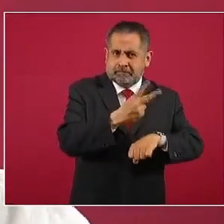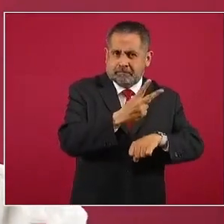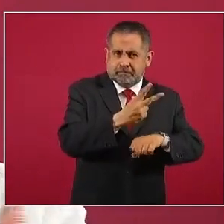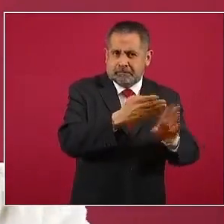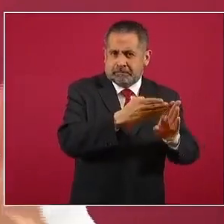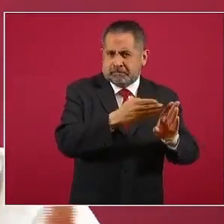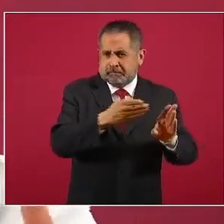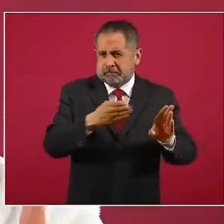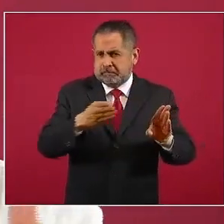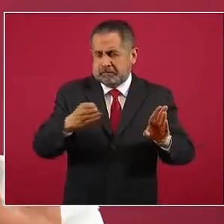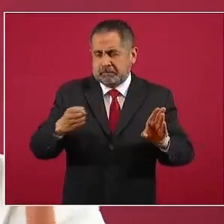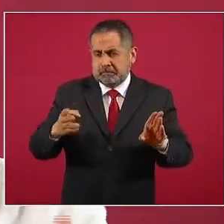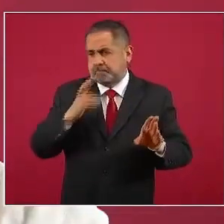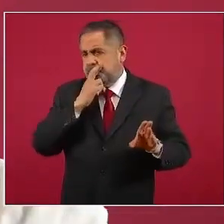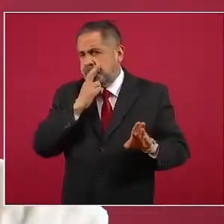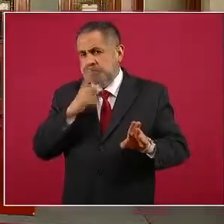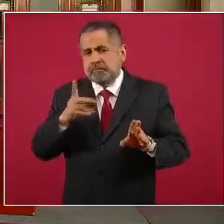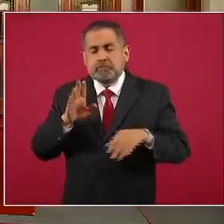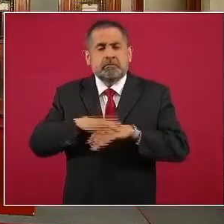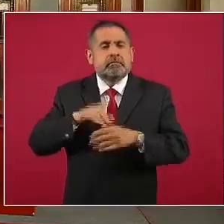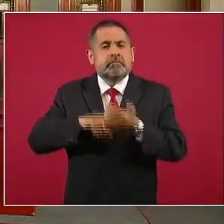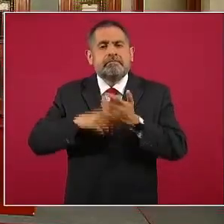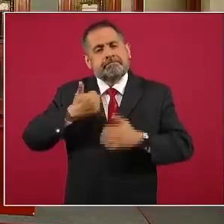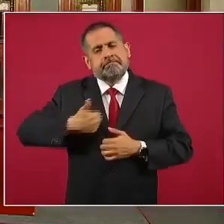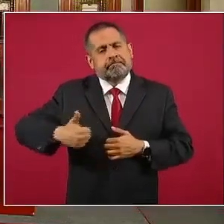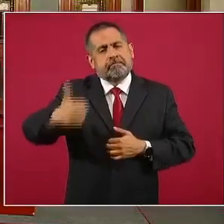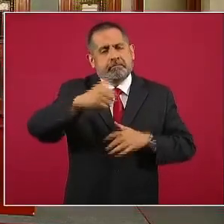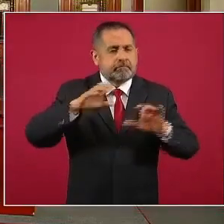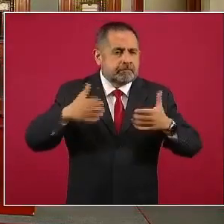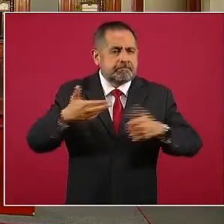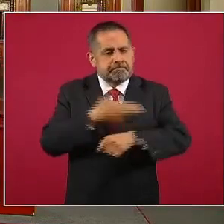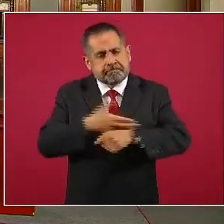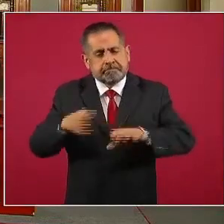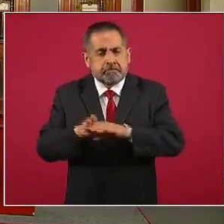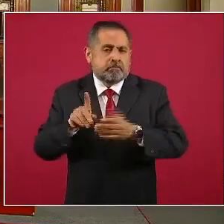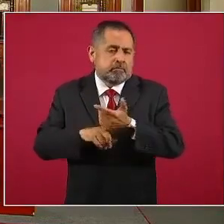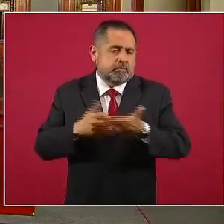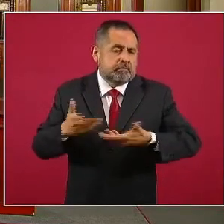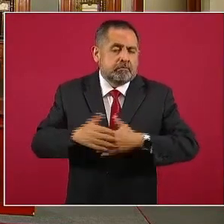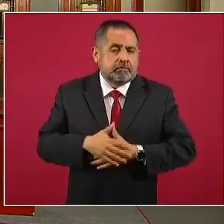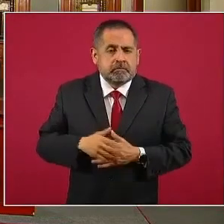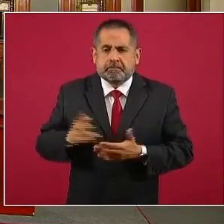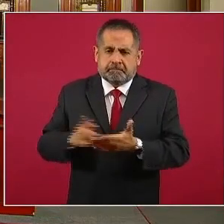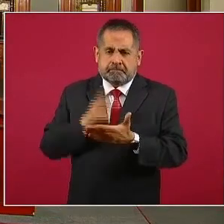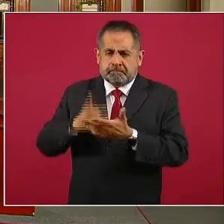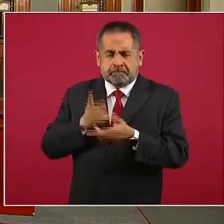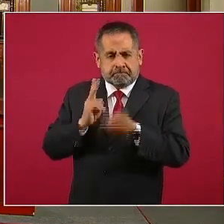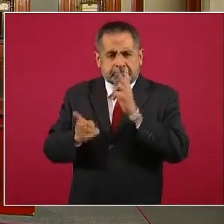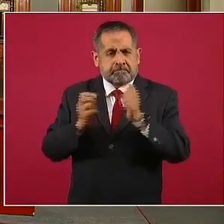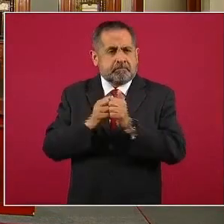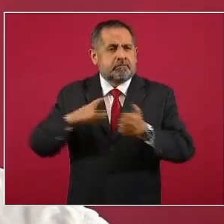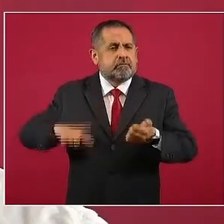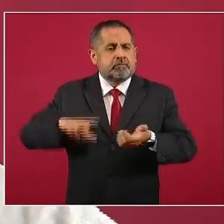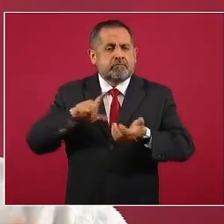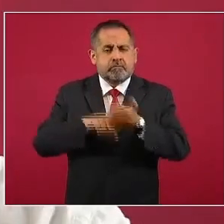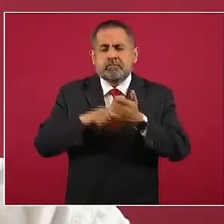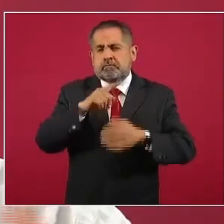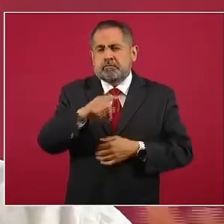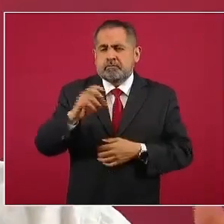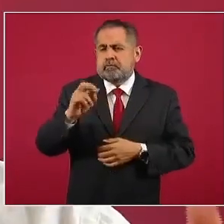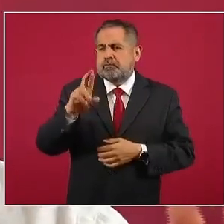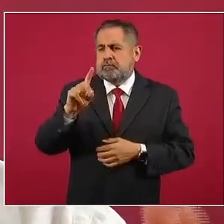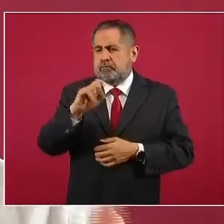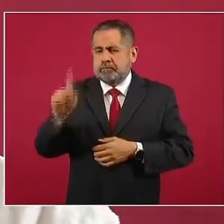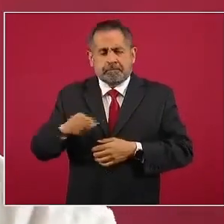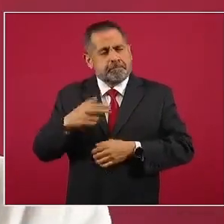probablemente corresponde con cada una de las acciones que se han hecho. En muchos momentos hemos platicado con el gobernador Quirino Ordaz a lo